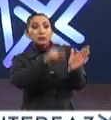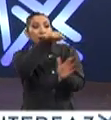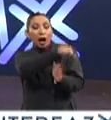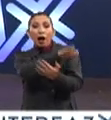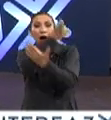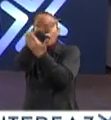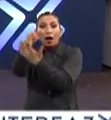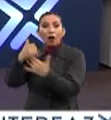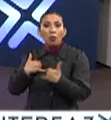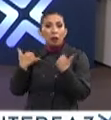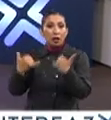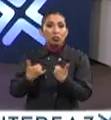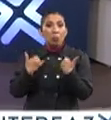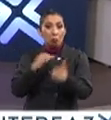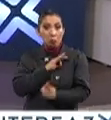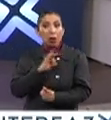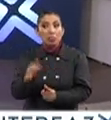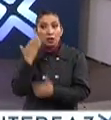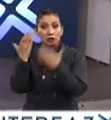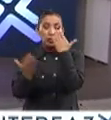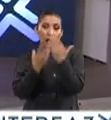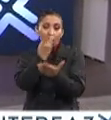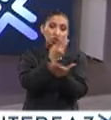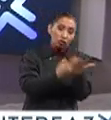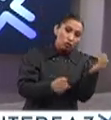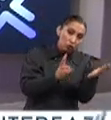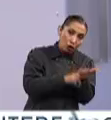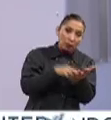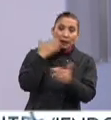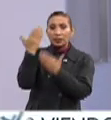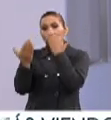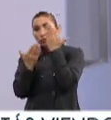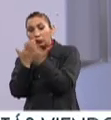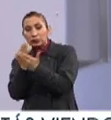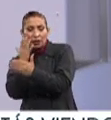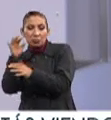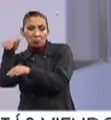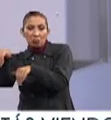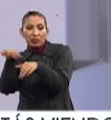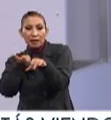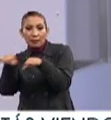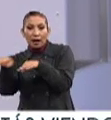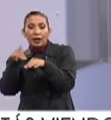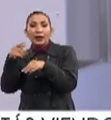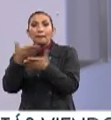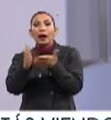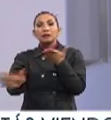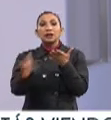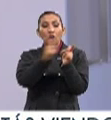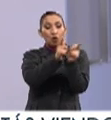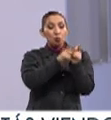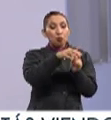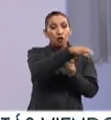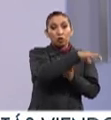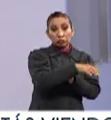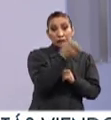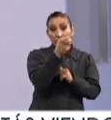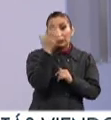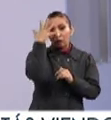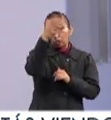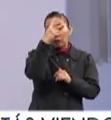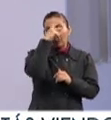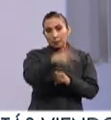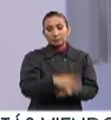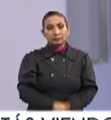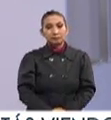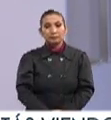para que los chicos pudieran estudiar o solventar sus estudios, y también a través de los grupos estudiantiles. Yo creo que ese es el futuro de